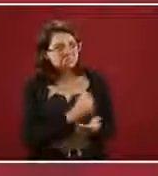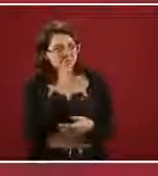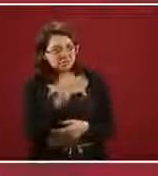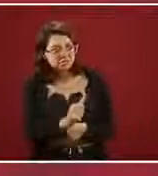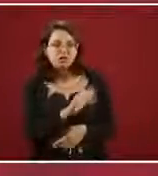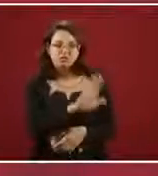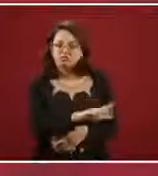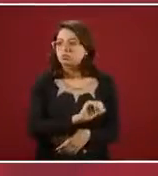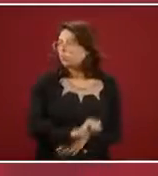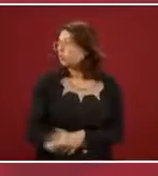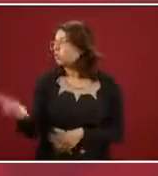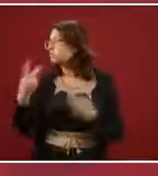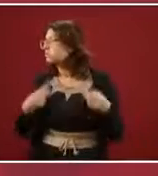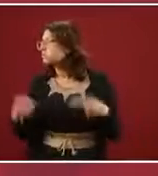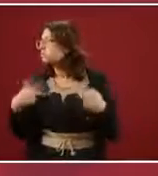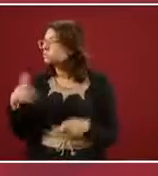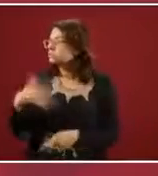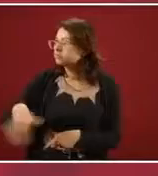otros.